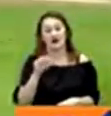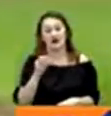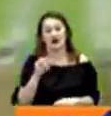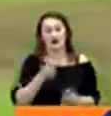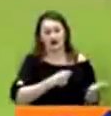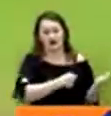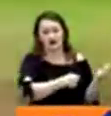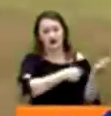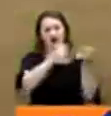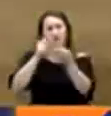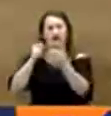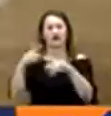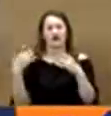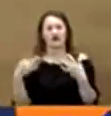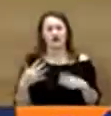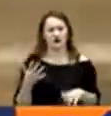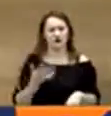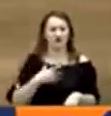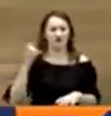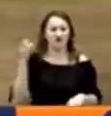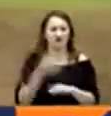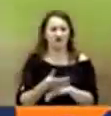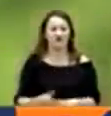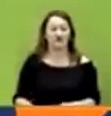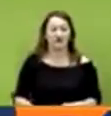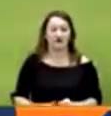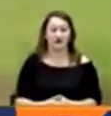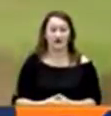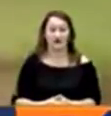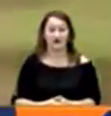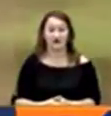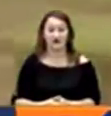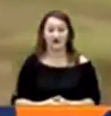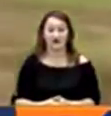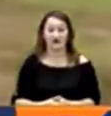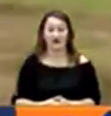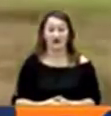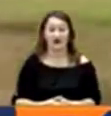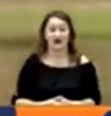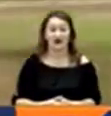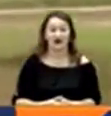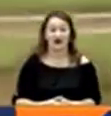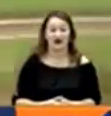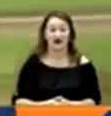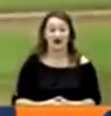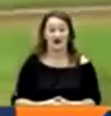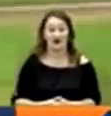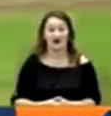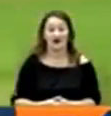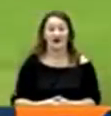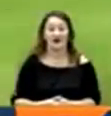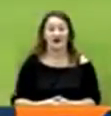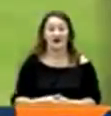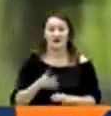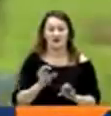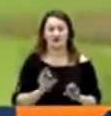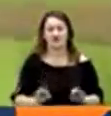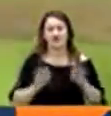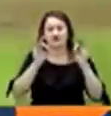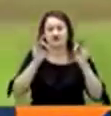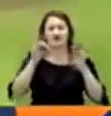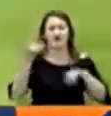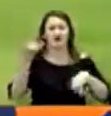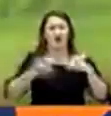la jugada definitiva del partido en el que el taiwanés Tongsu Shenzhen protagonizó una espectacular